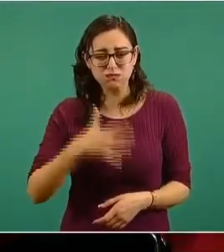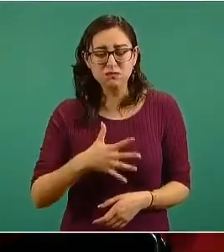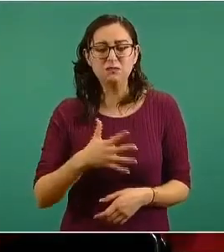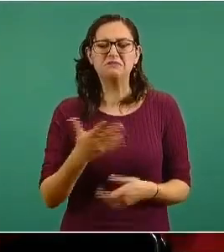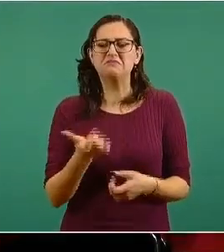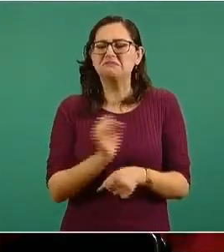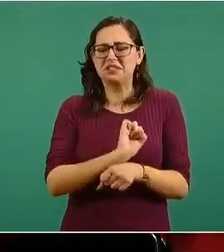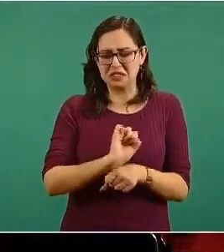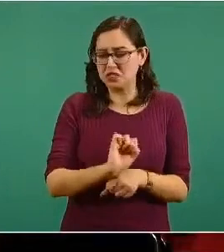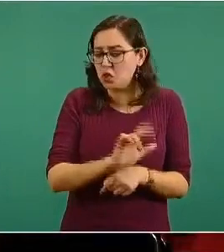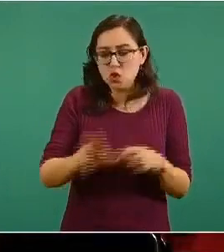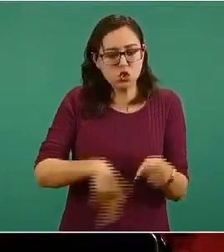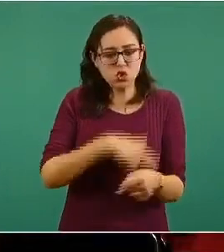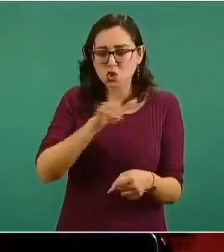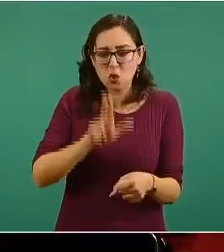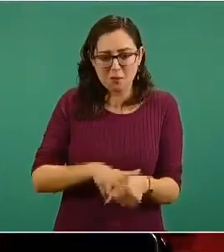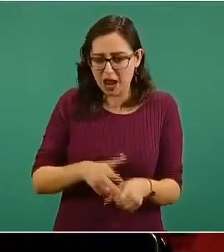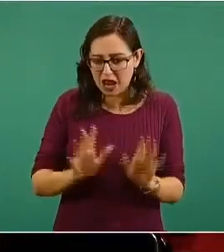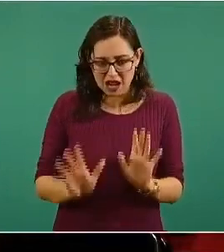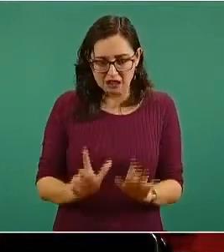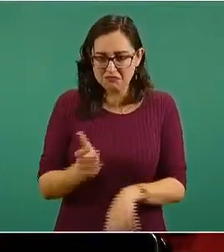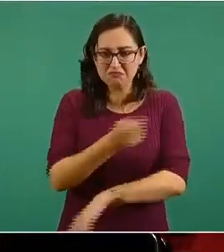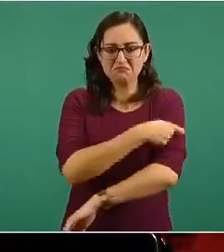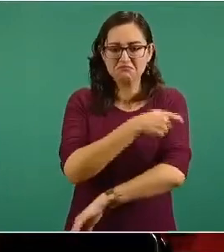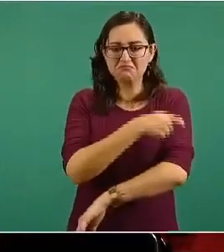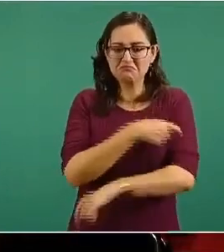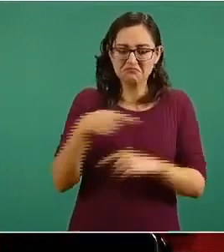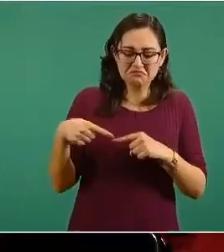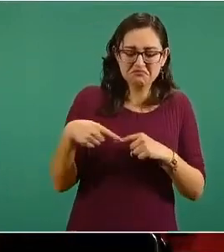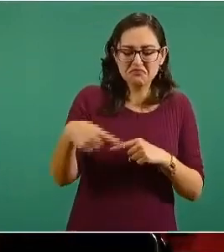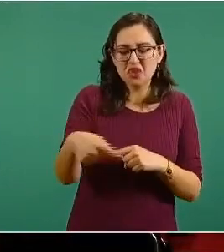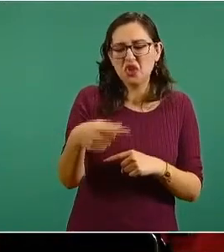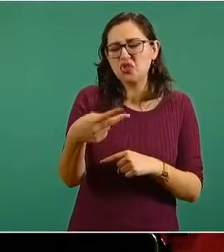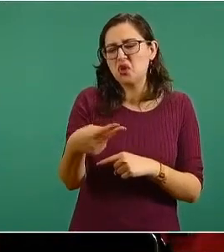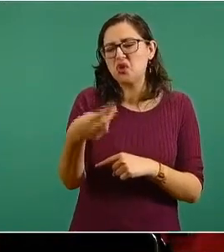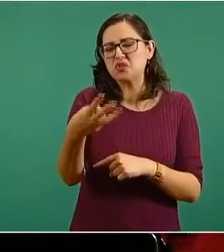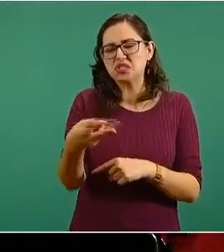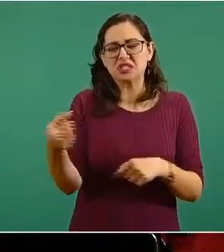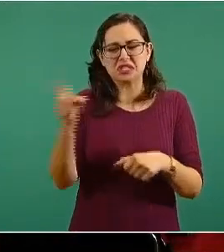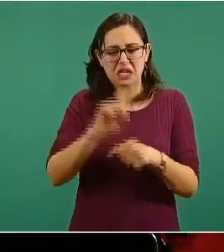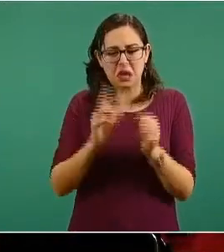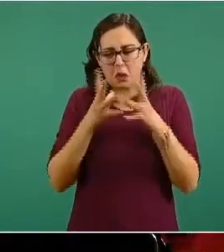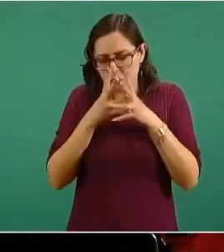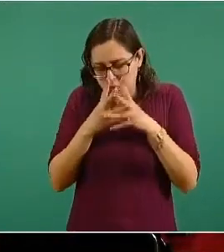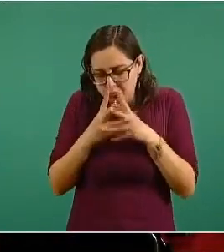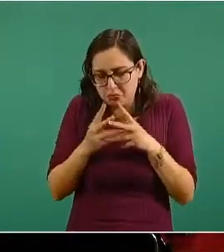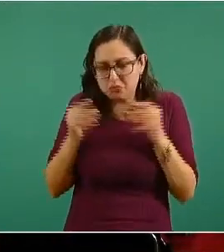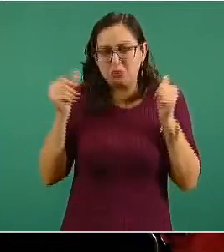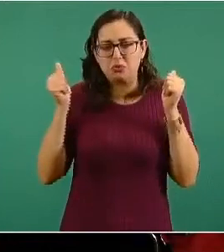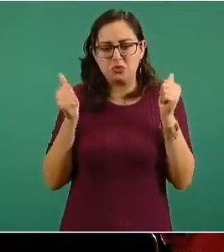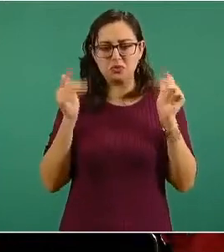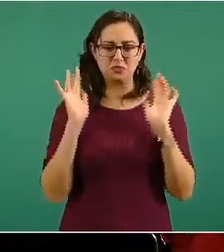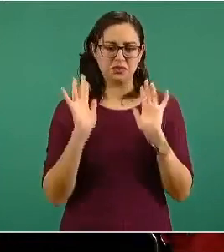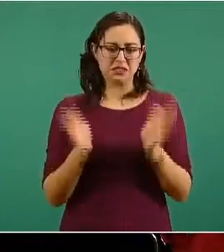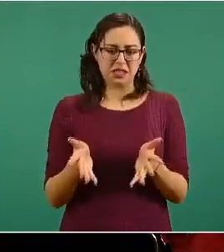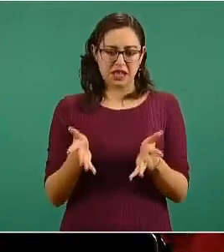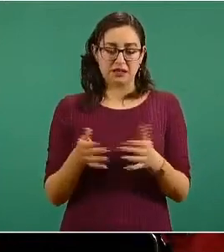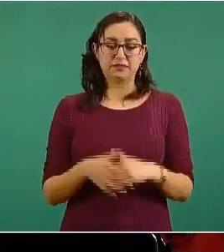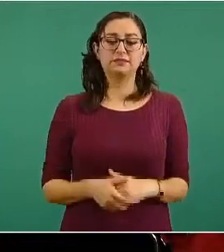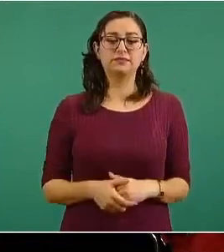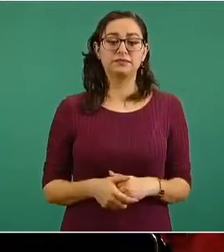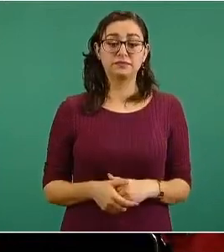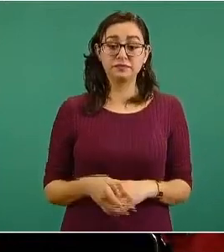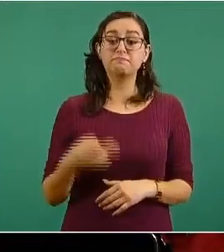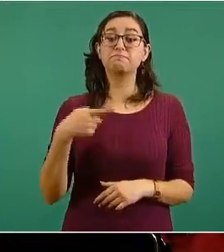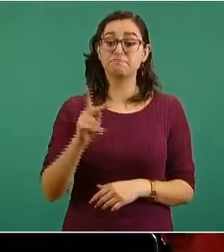menores. Y estos se quitan generalmente en un periodo de 2-3 días y desaparecen sin intervención alguna. Ahora,